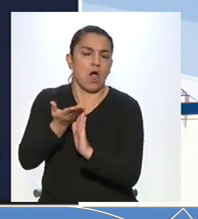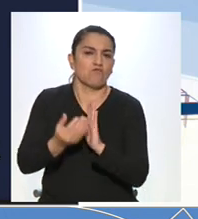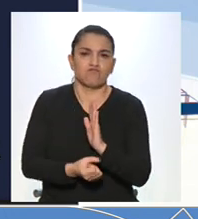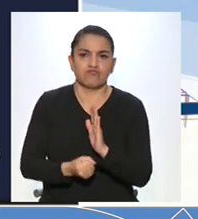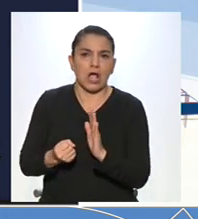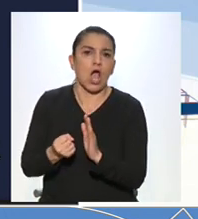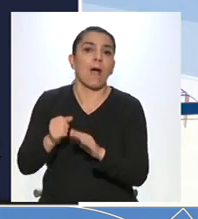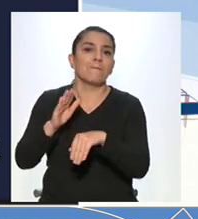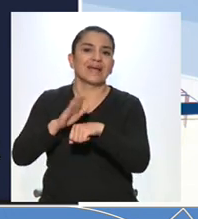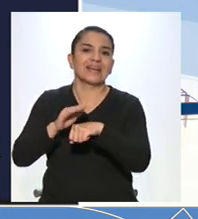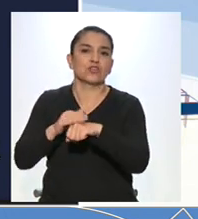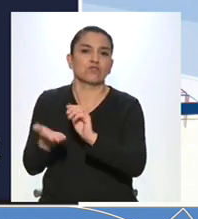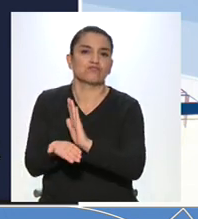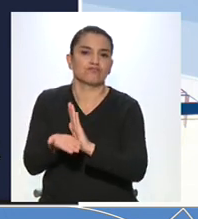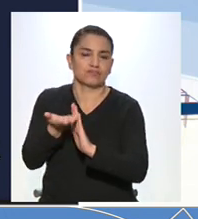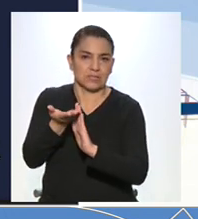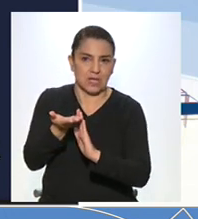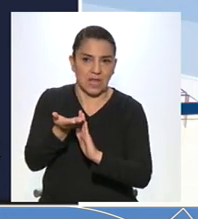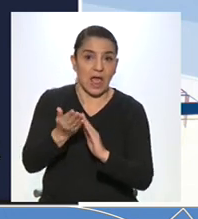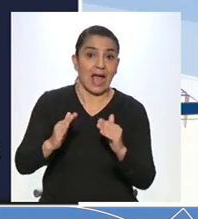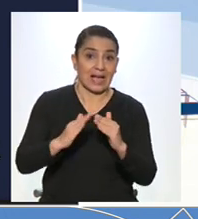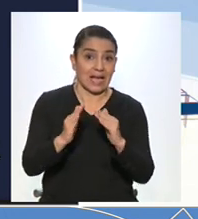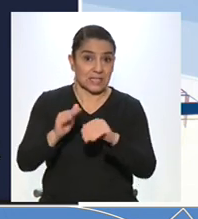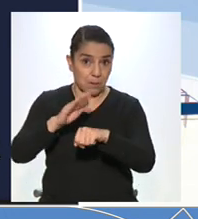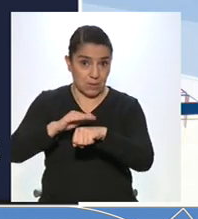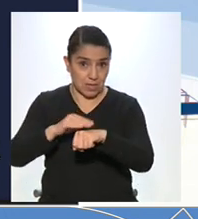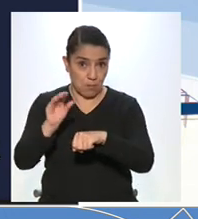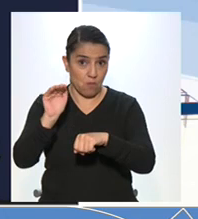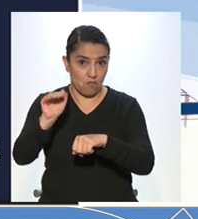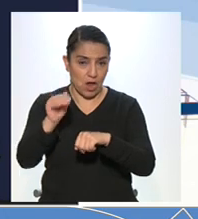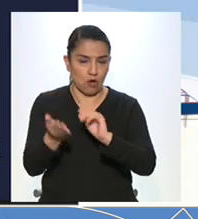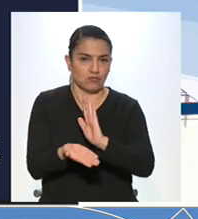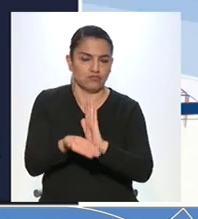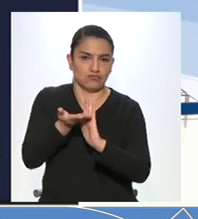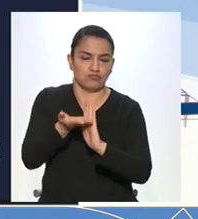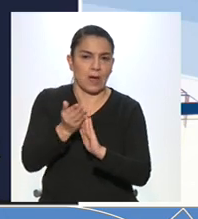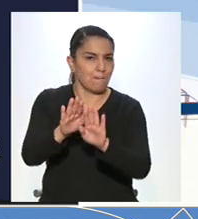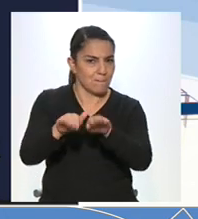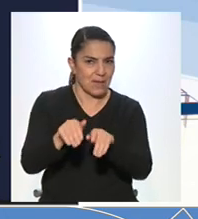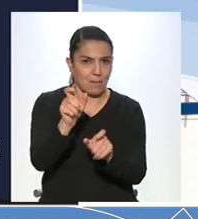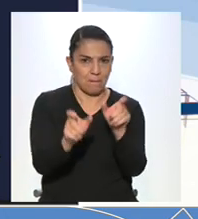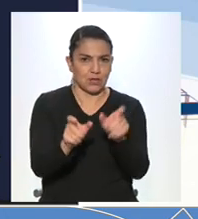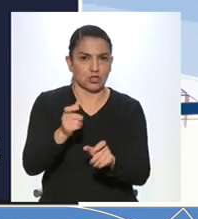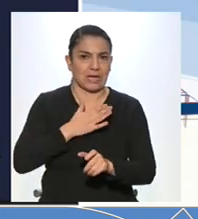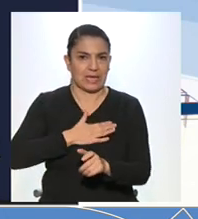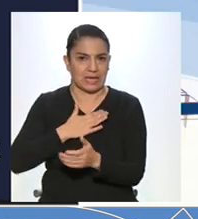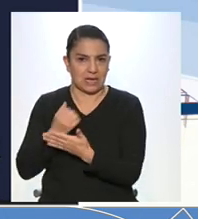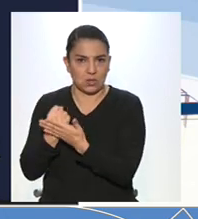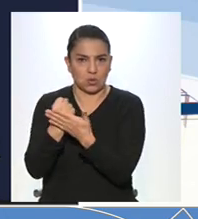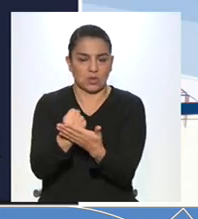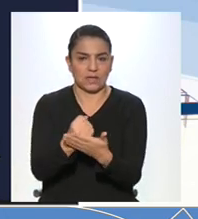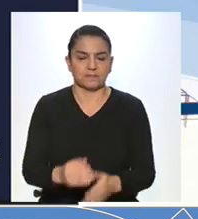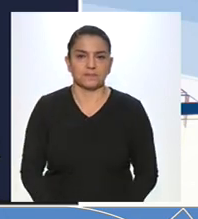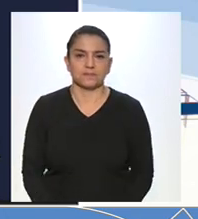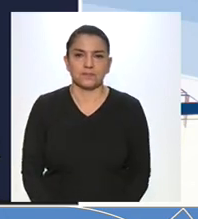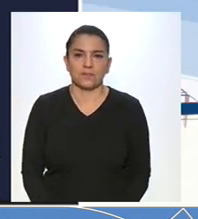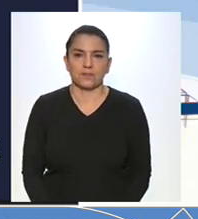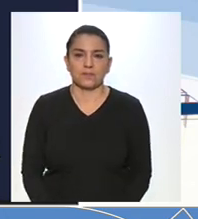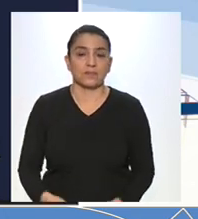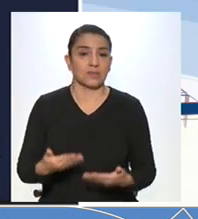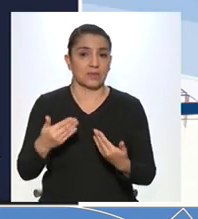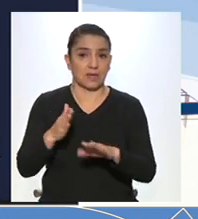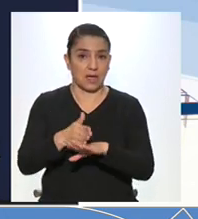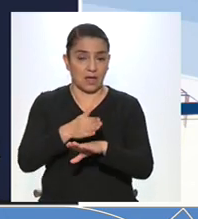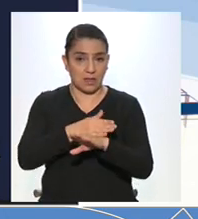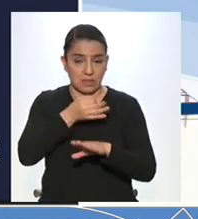crédito hipotecario y un aumento del costo de financiamiento fiscal, a las mismas personas que se buscaba ayudar. Como hemos señalado en días recientes,